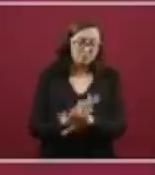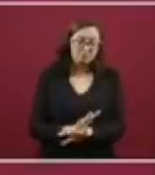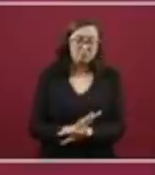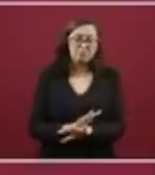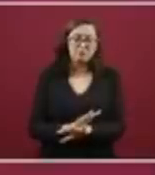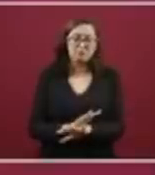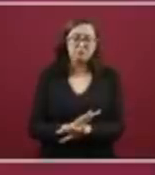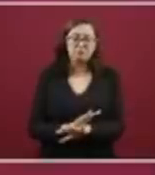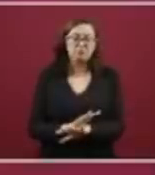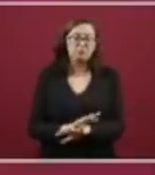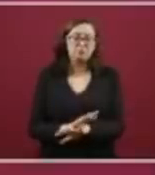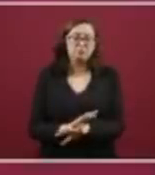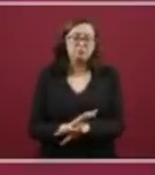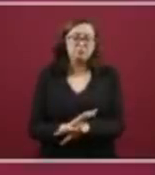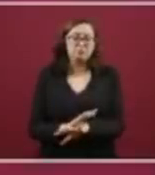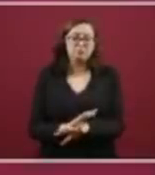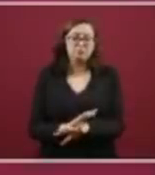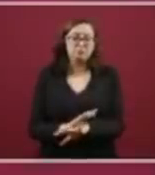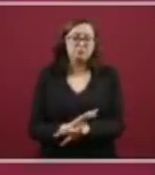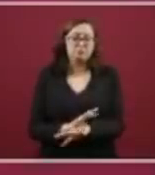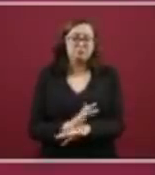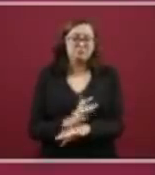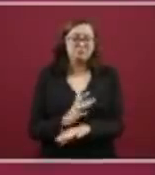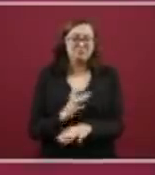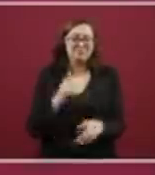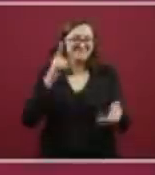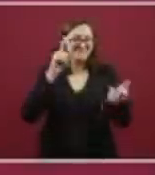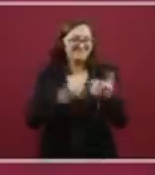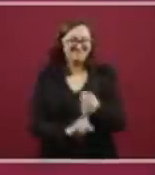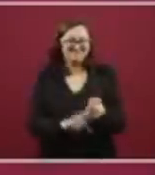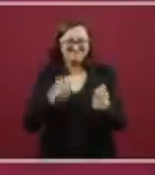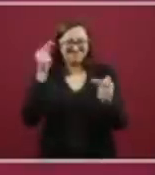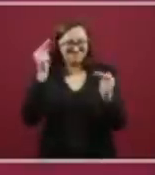aunque tiene muchas cosas favorables